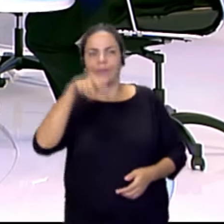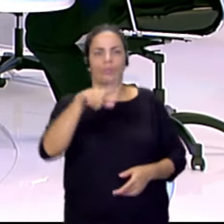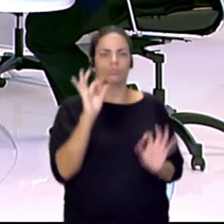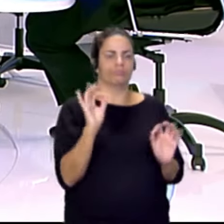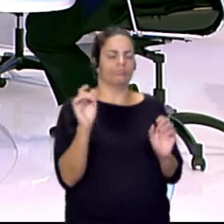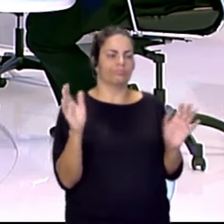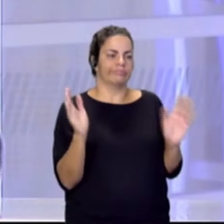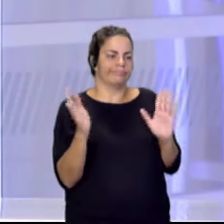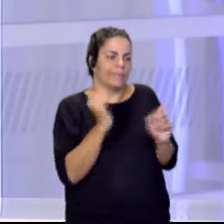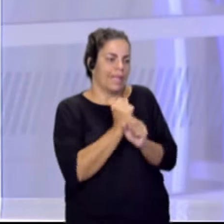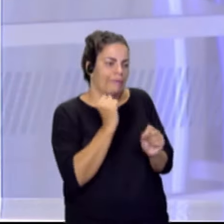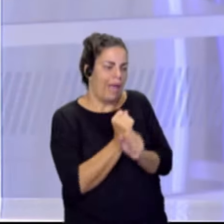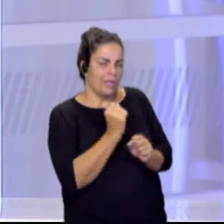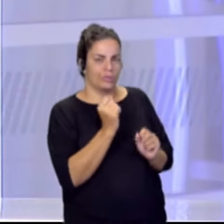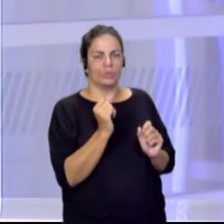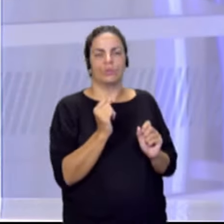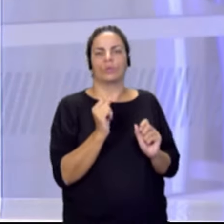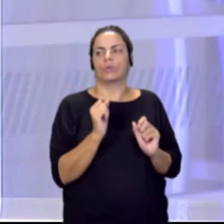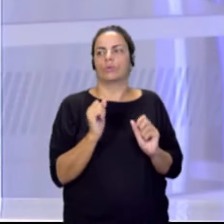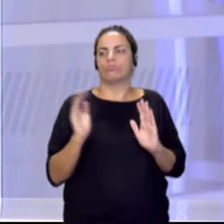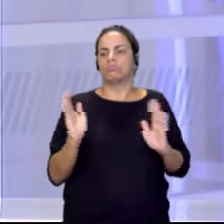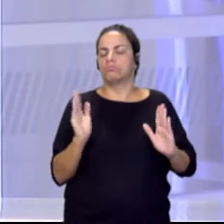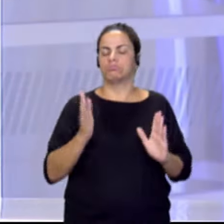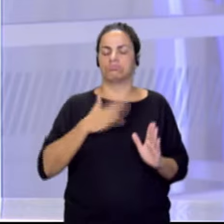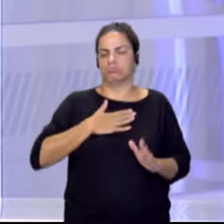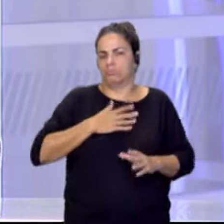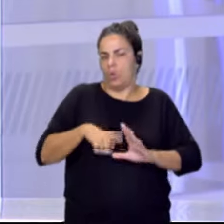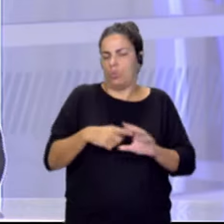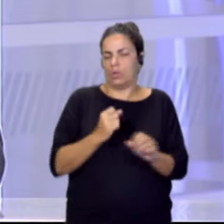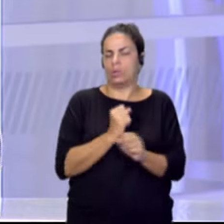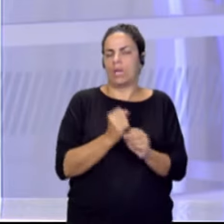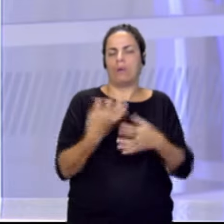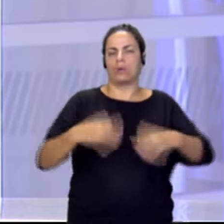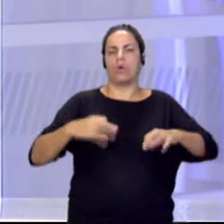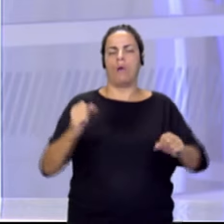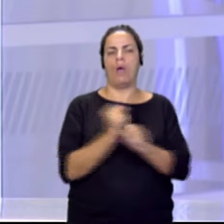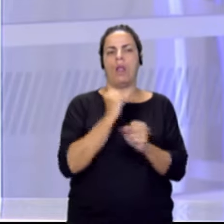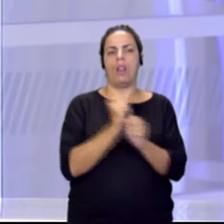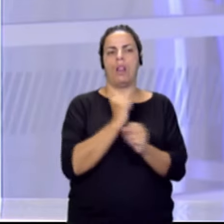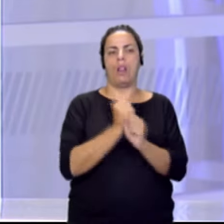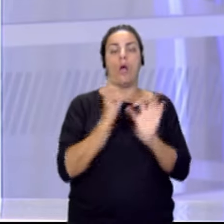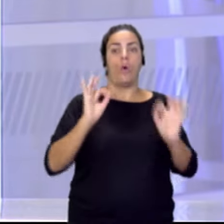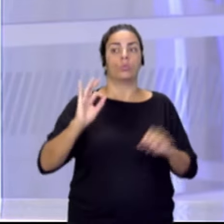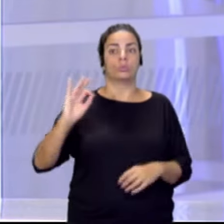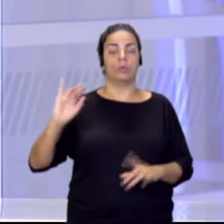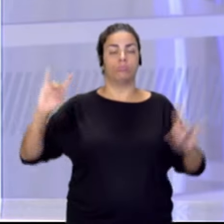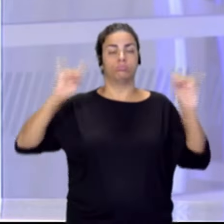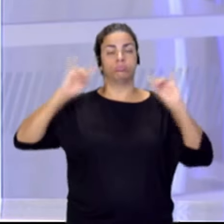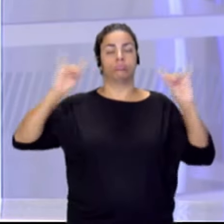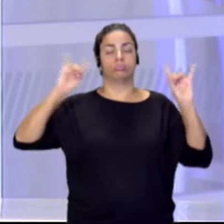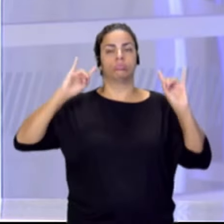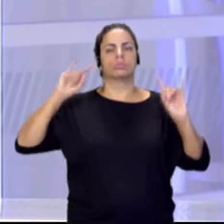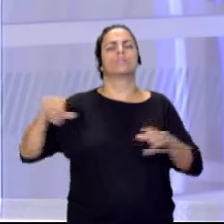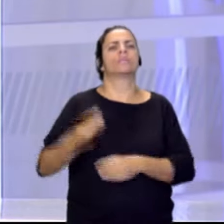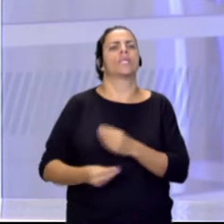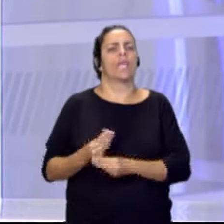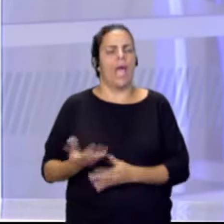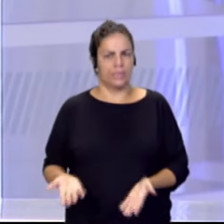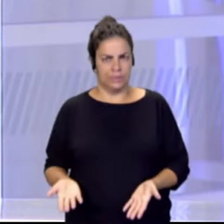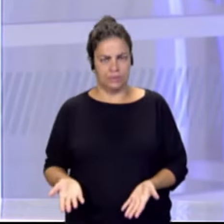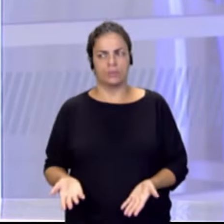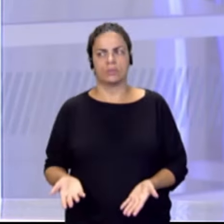trabajando en tu lugar habitual y que recibes una alerta de esa. ¿Qué es lo que tienes que hacer? Desde